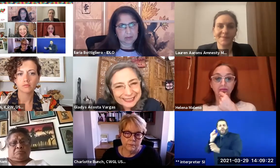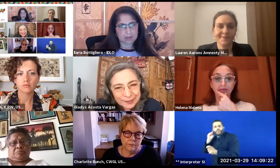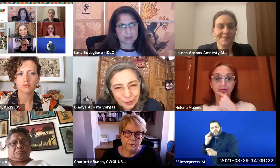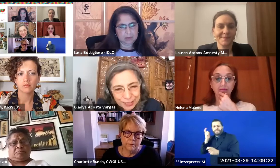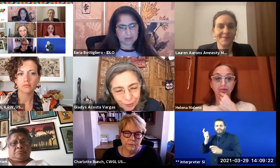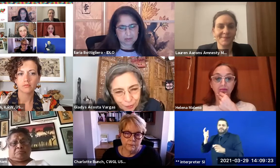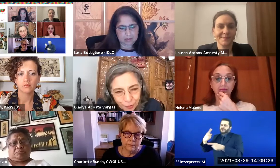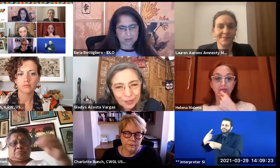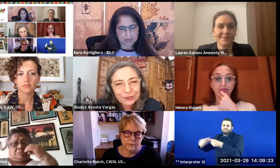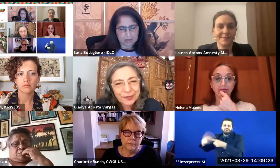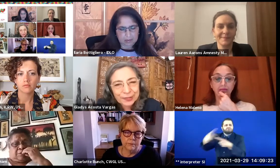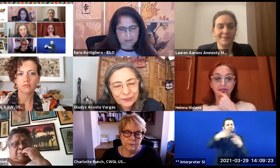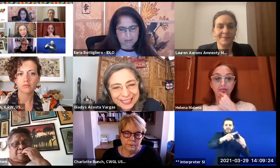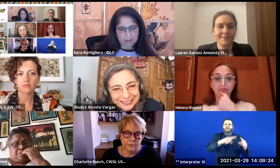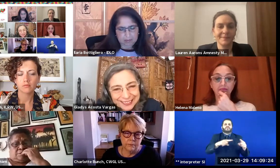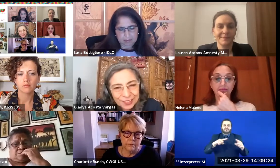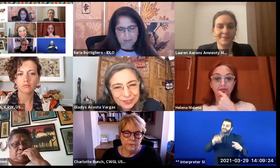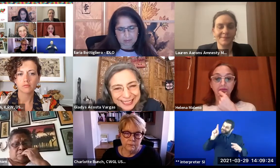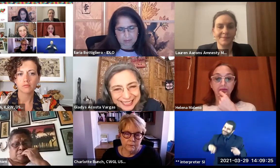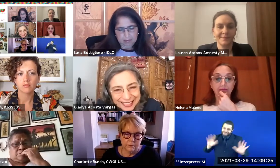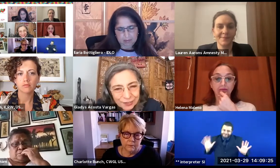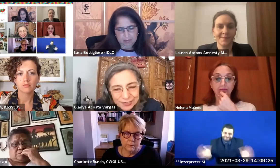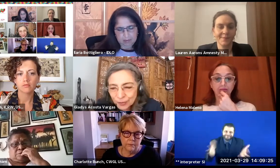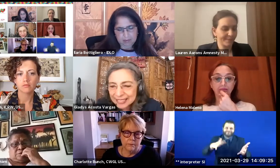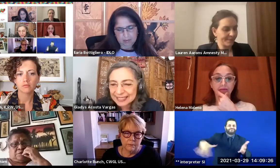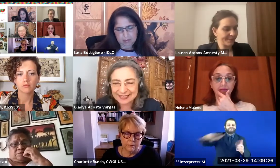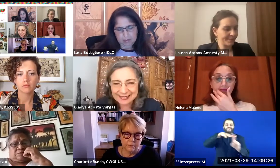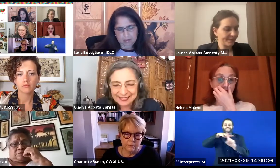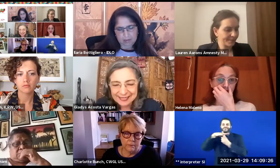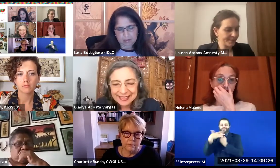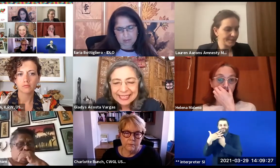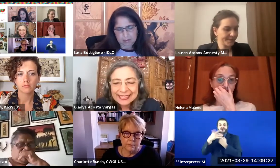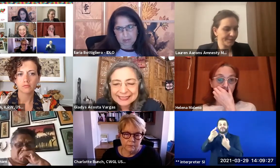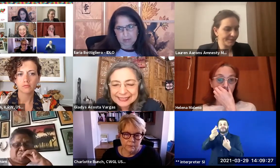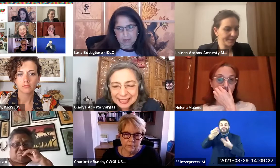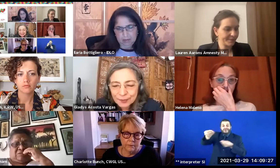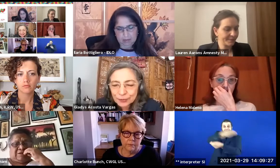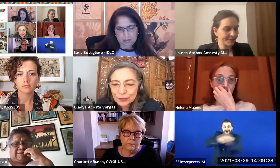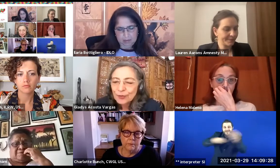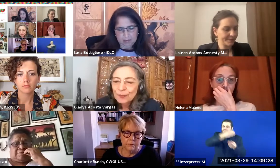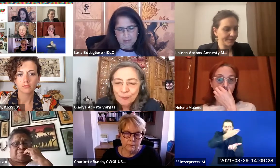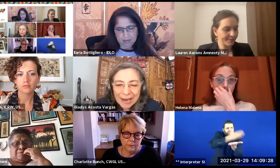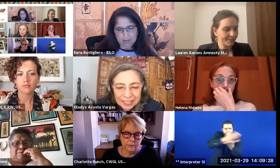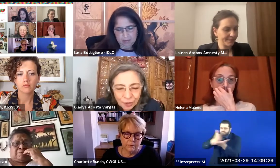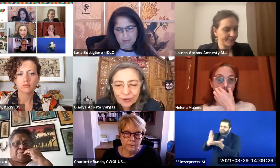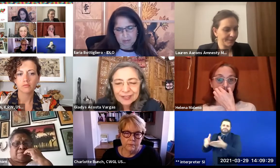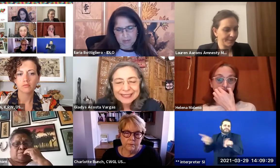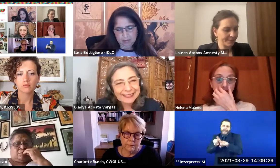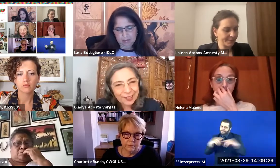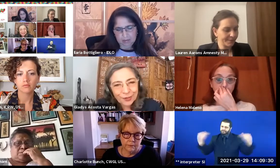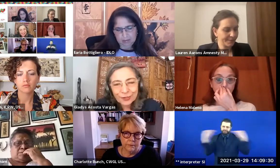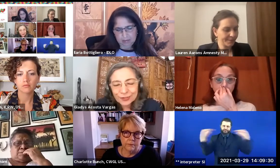tengan estímulos económicos, servicios financieros dirigidos a mujeres. Necesitamos